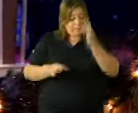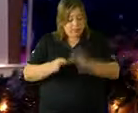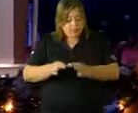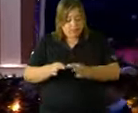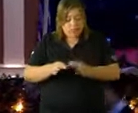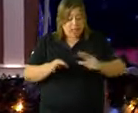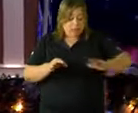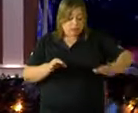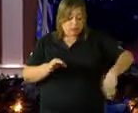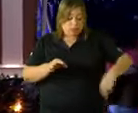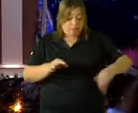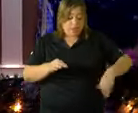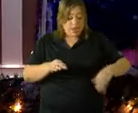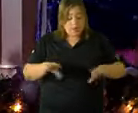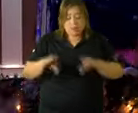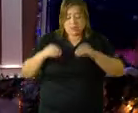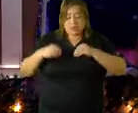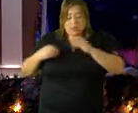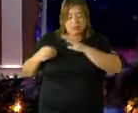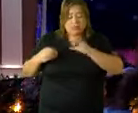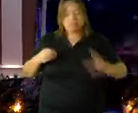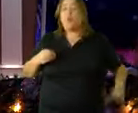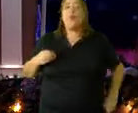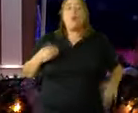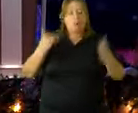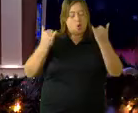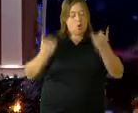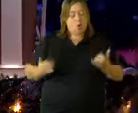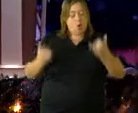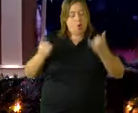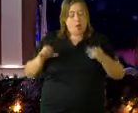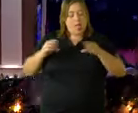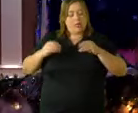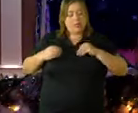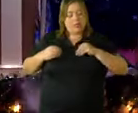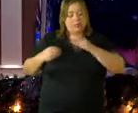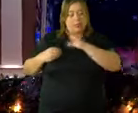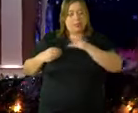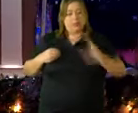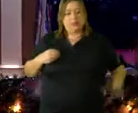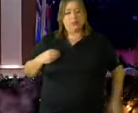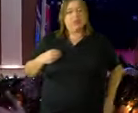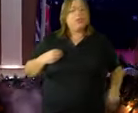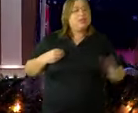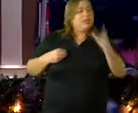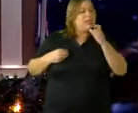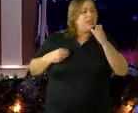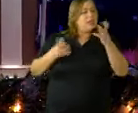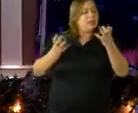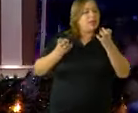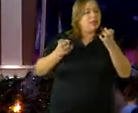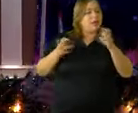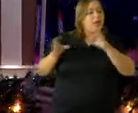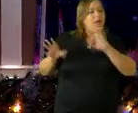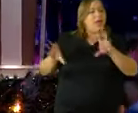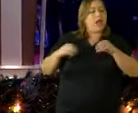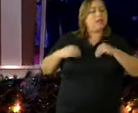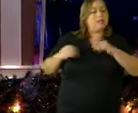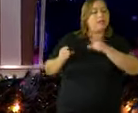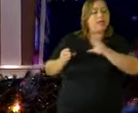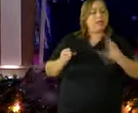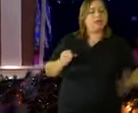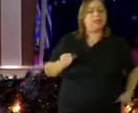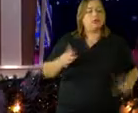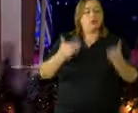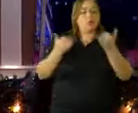Salvador, a que hoy venga y se abrace al Señor. ¿Habrá alguna vida para Jesús en este día? ¿Habrá alguna vida